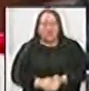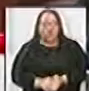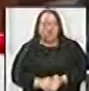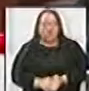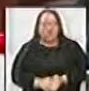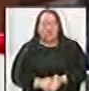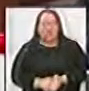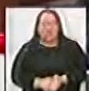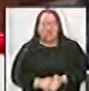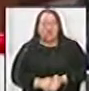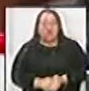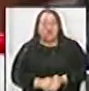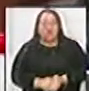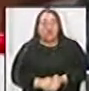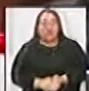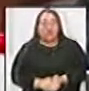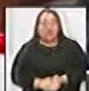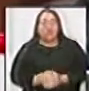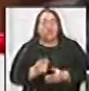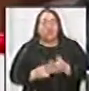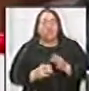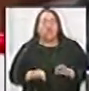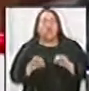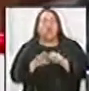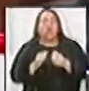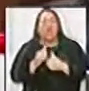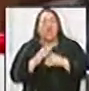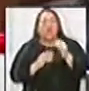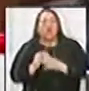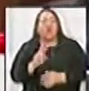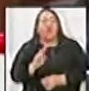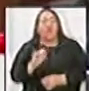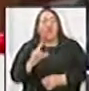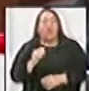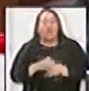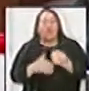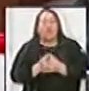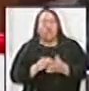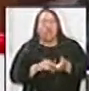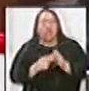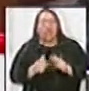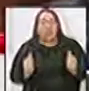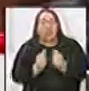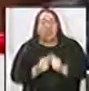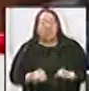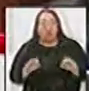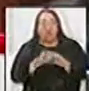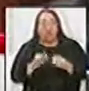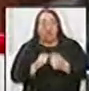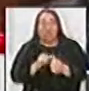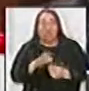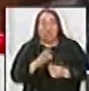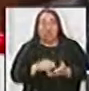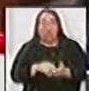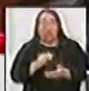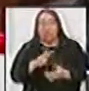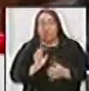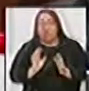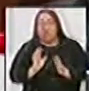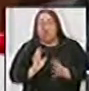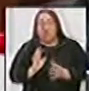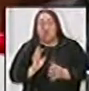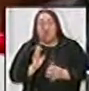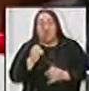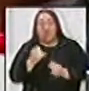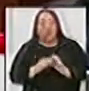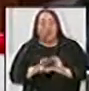se añada en el artículo 5, adecuación de la infraestructura vial para facilitar el uso de la bicicleta, en el 5.2, al